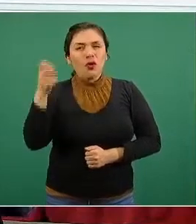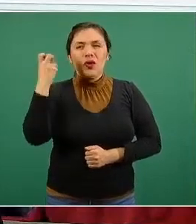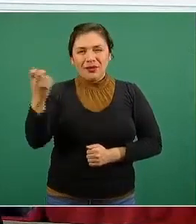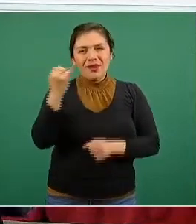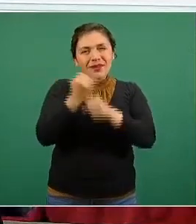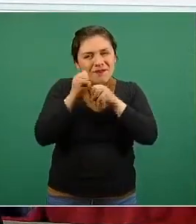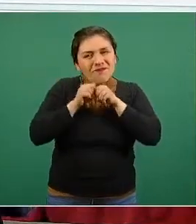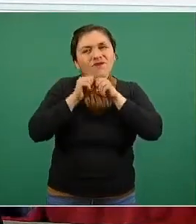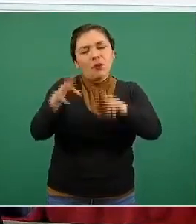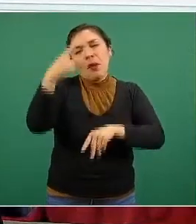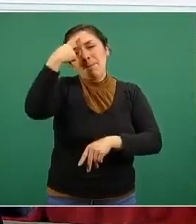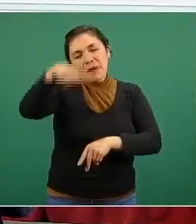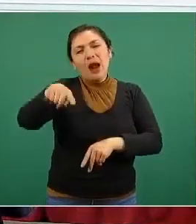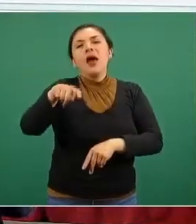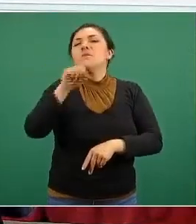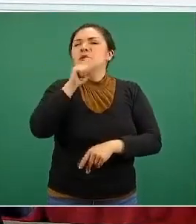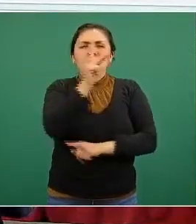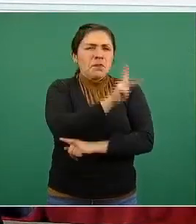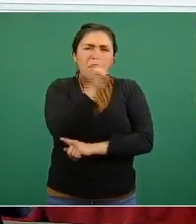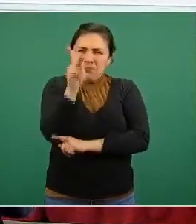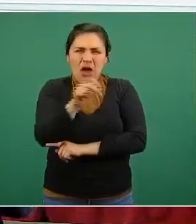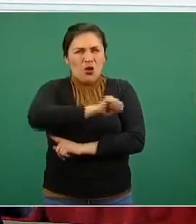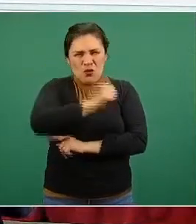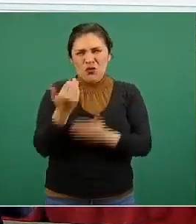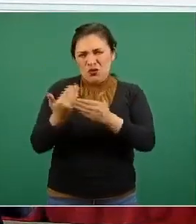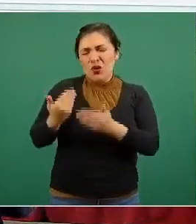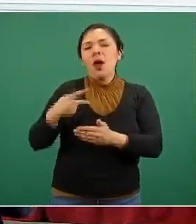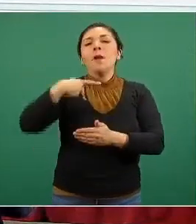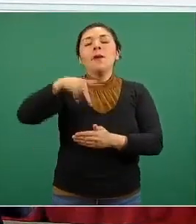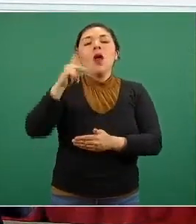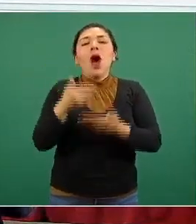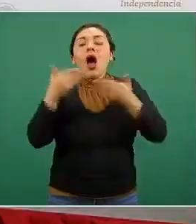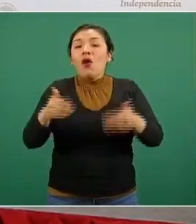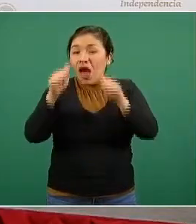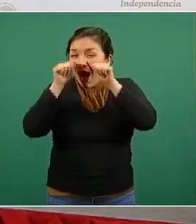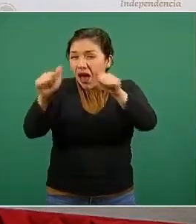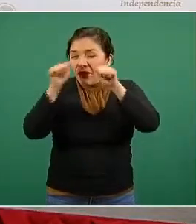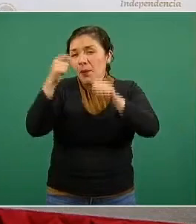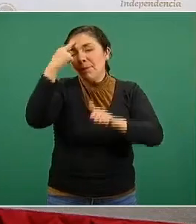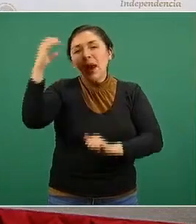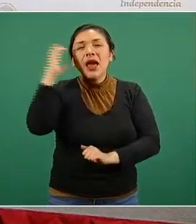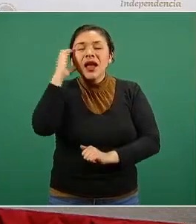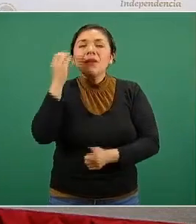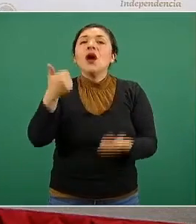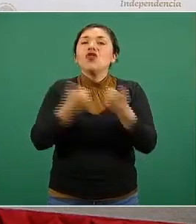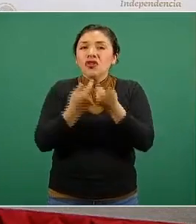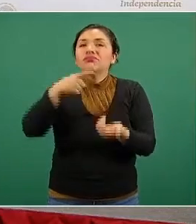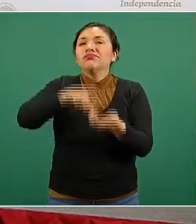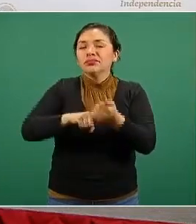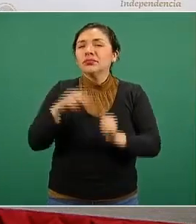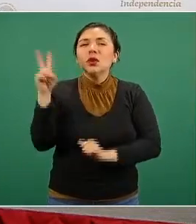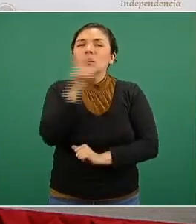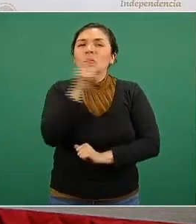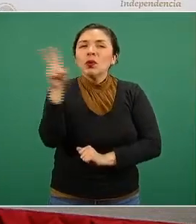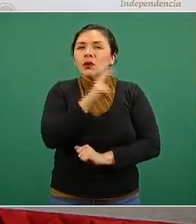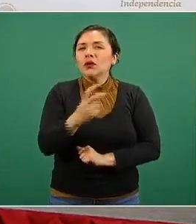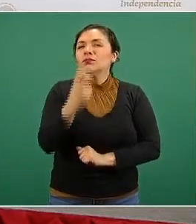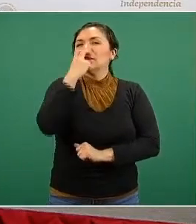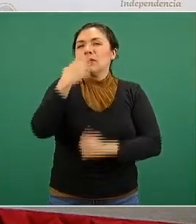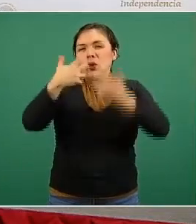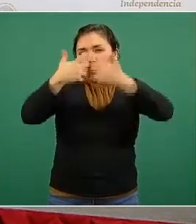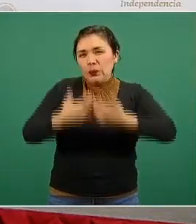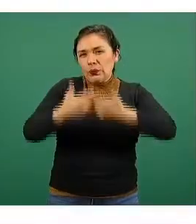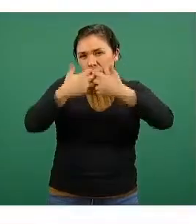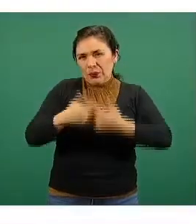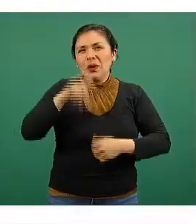ahora enfocada, mismo modelo de información, pero enfocado ahora a las camas con ventilador, que como sabemos son para los pacientes que presentan